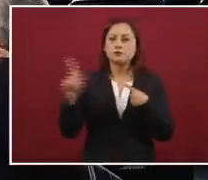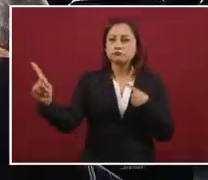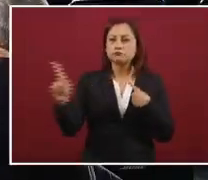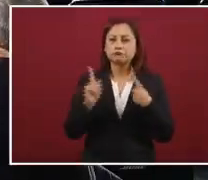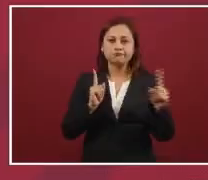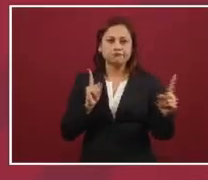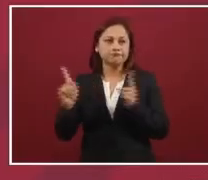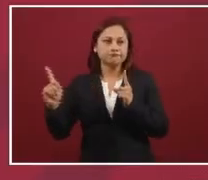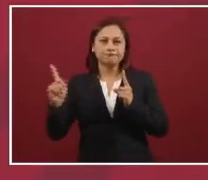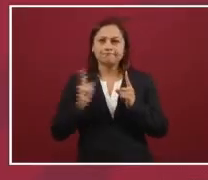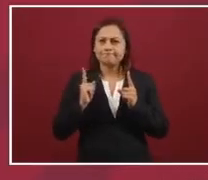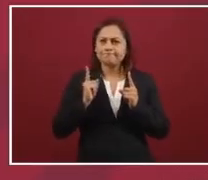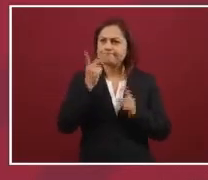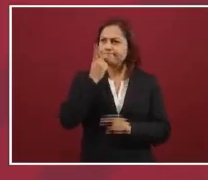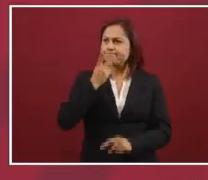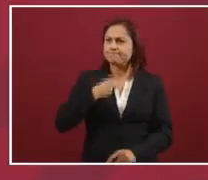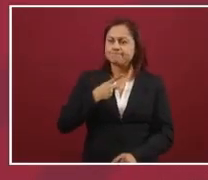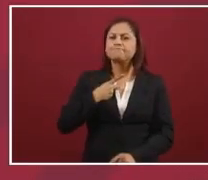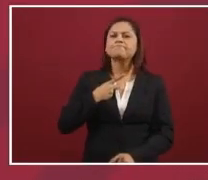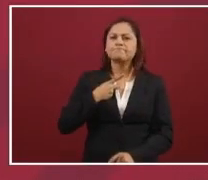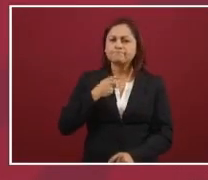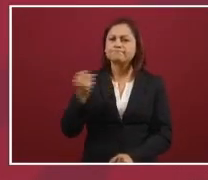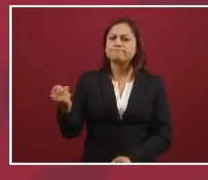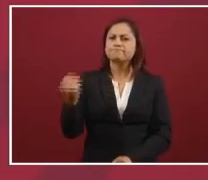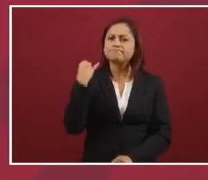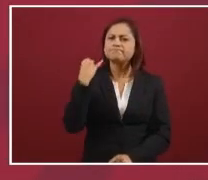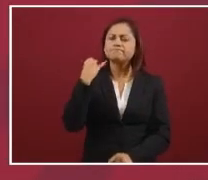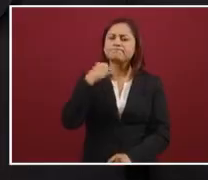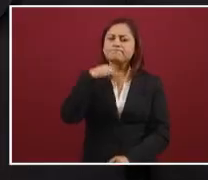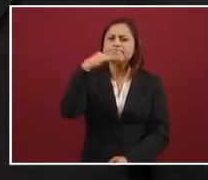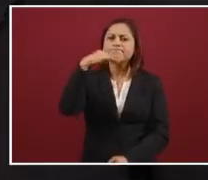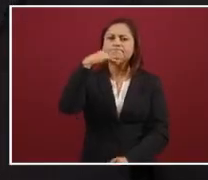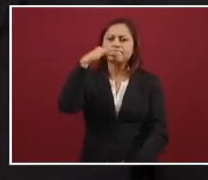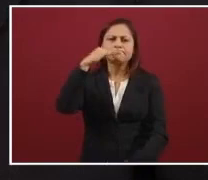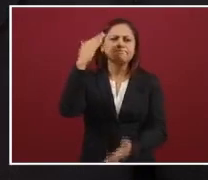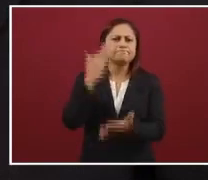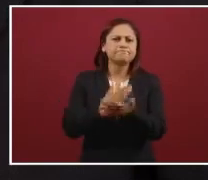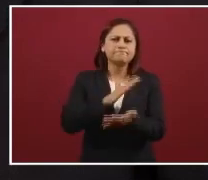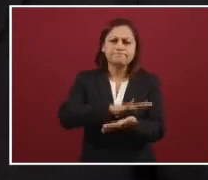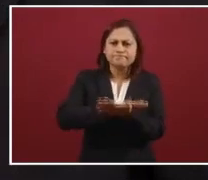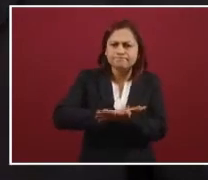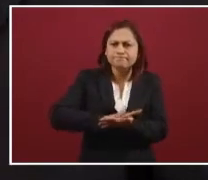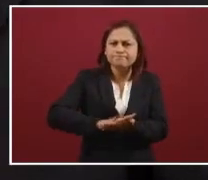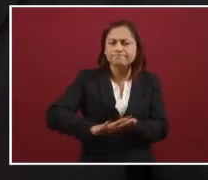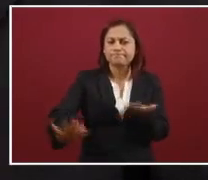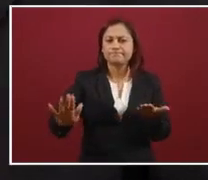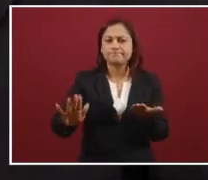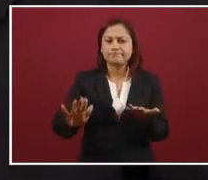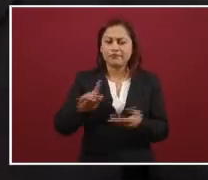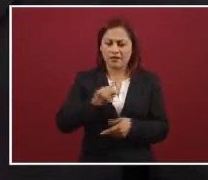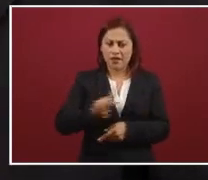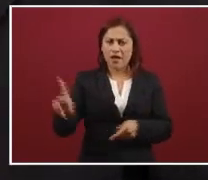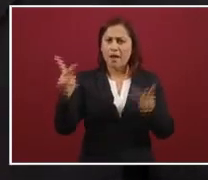Hay que acabar con la corrupción. El pueblo está convencido de eso.